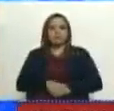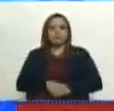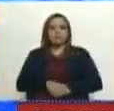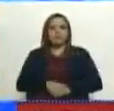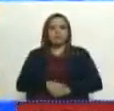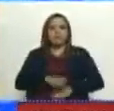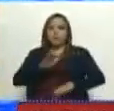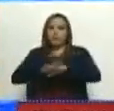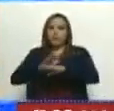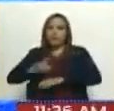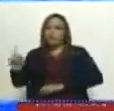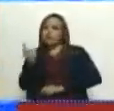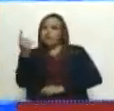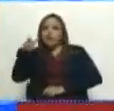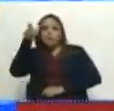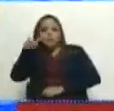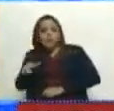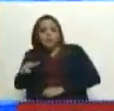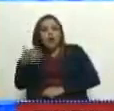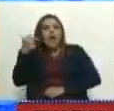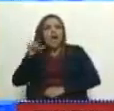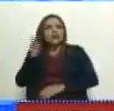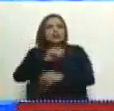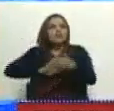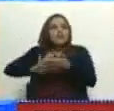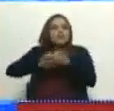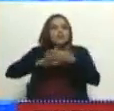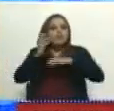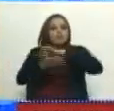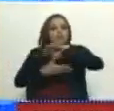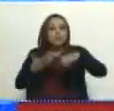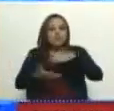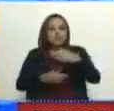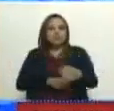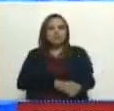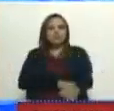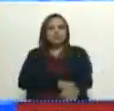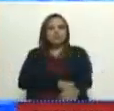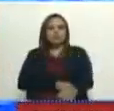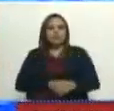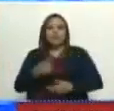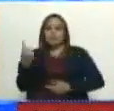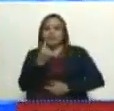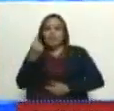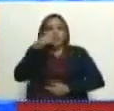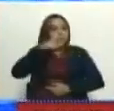porque solo el pueblo tiene la solución de los problemas. Solo el pueblo.